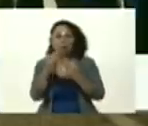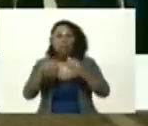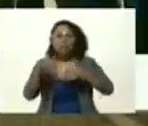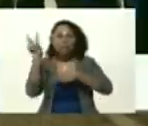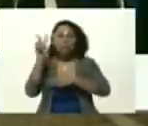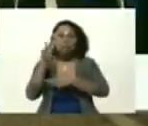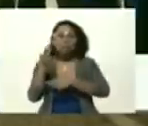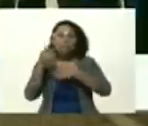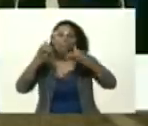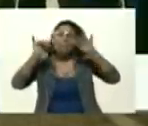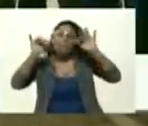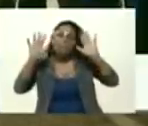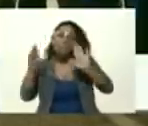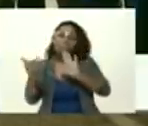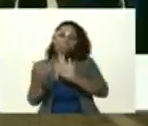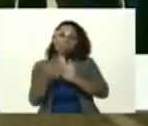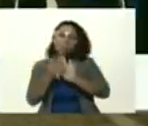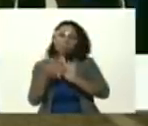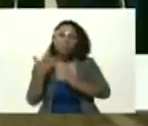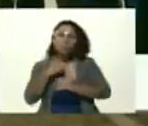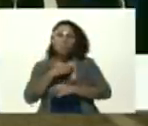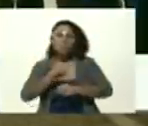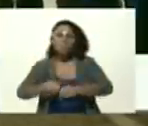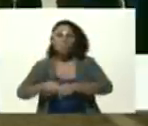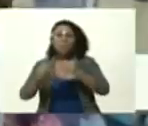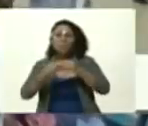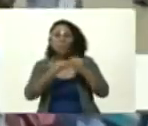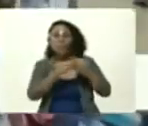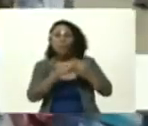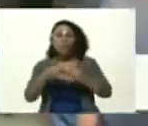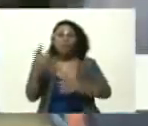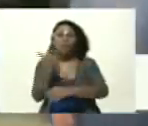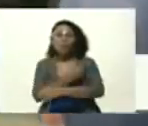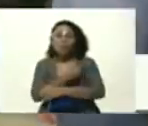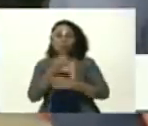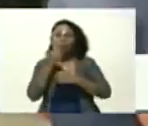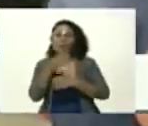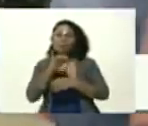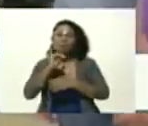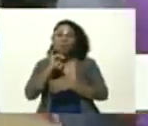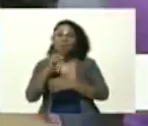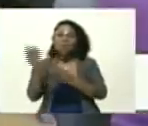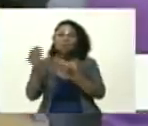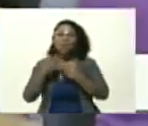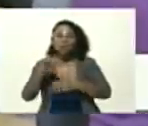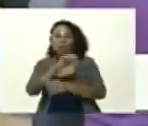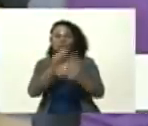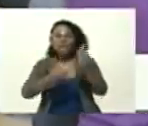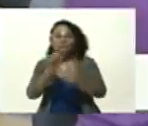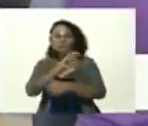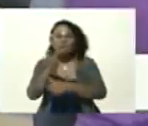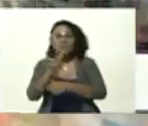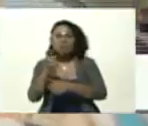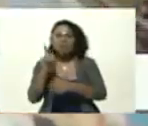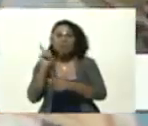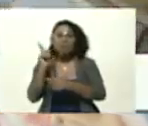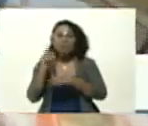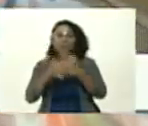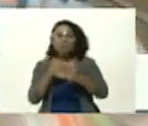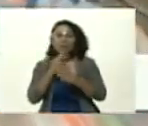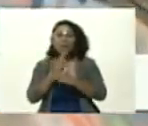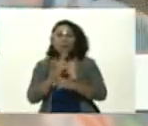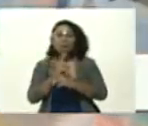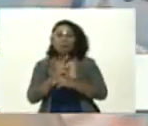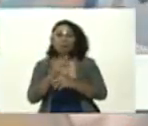a pesar de las sanciones, estamos rompiendo récord con la vacunación y la buena noticia que nos da la vicepresidenta a través de las redes, que vamos